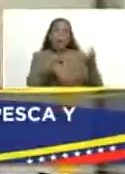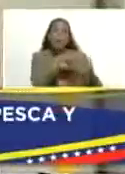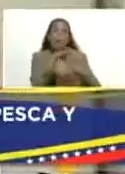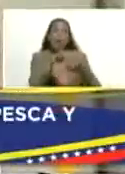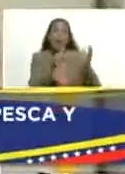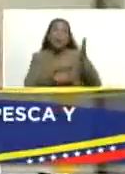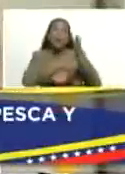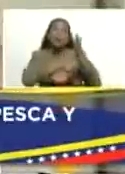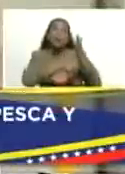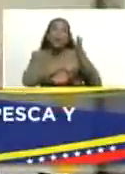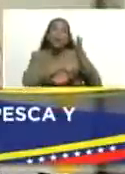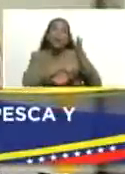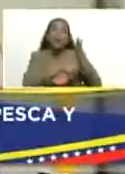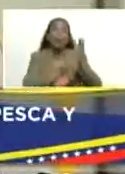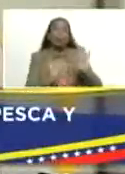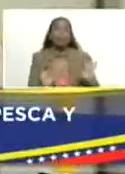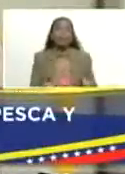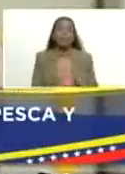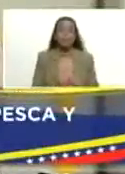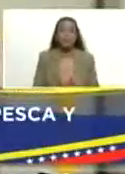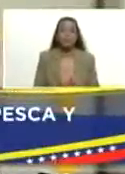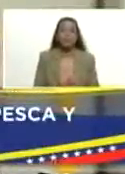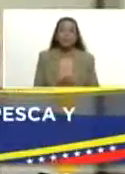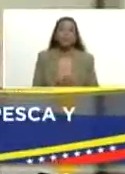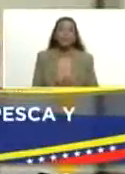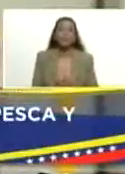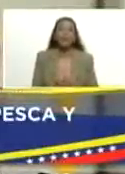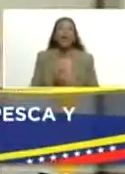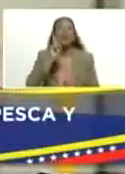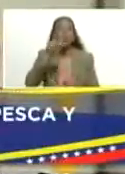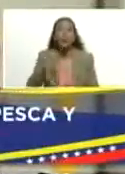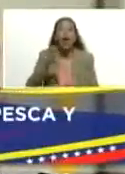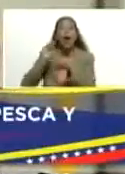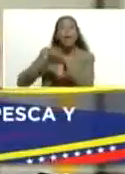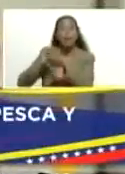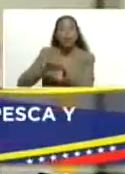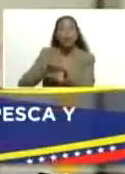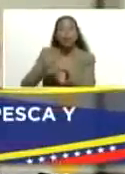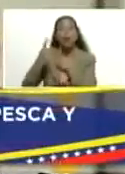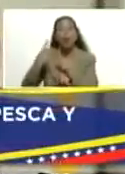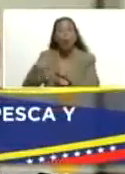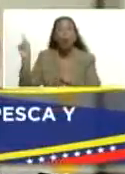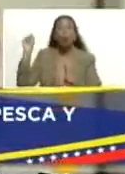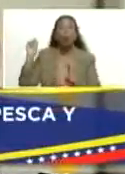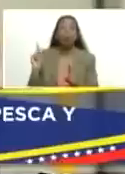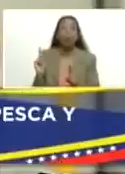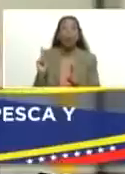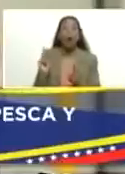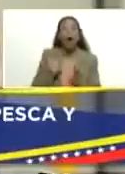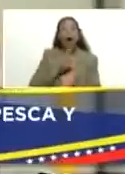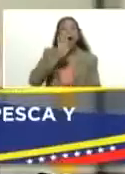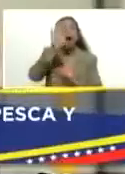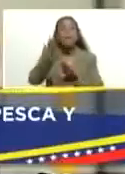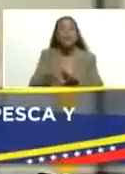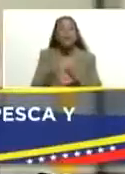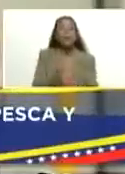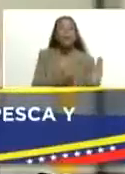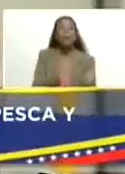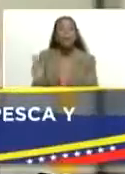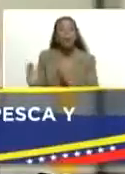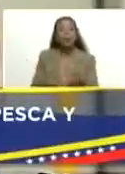Bueno, hay que estar pendiente de todo eso. Igualmente me proponen que avancemos hacia un